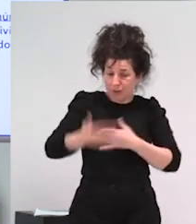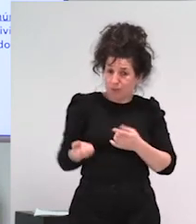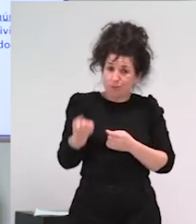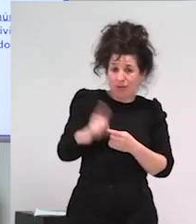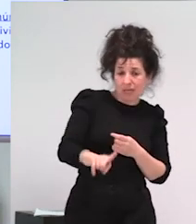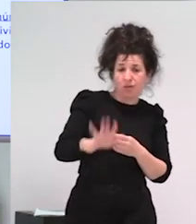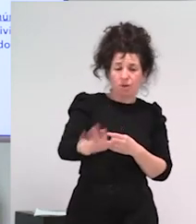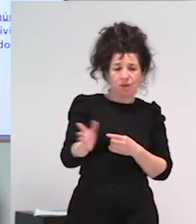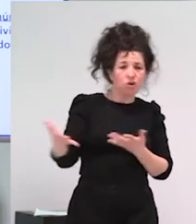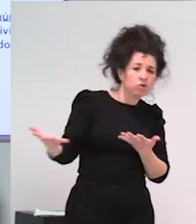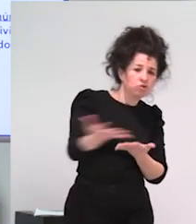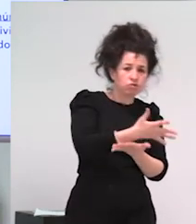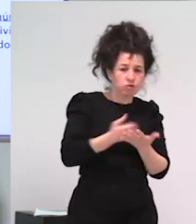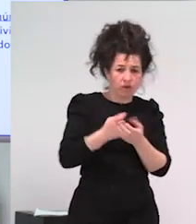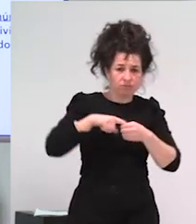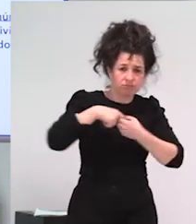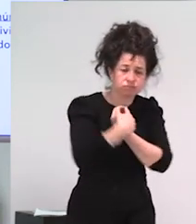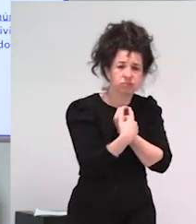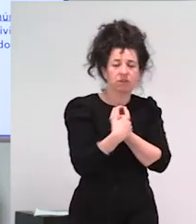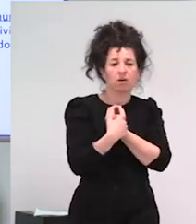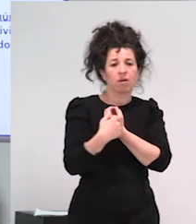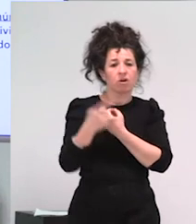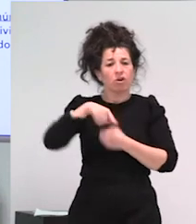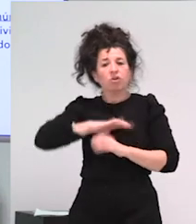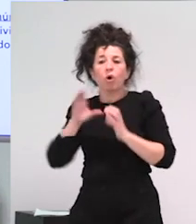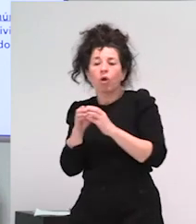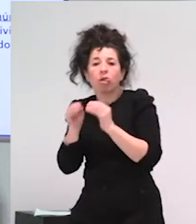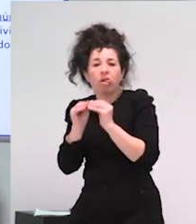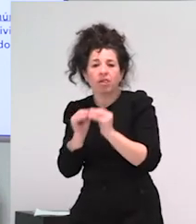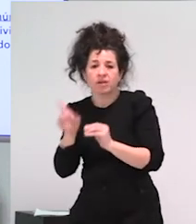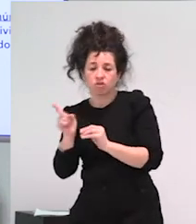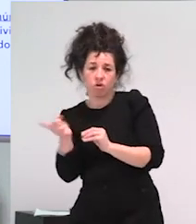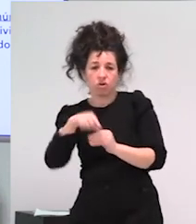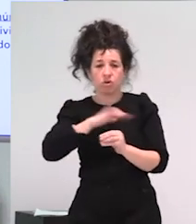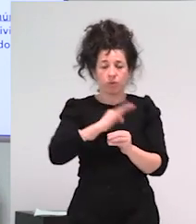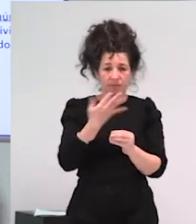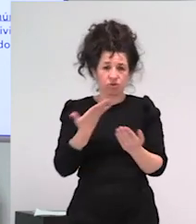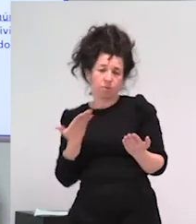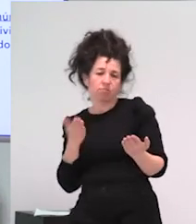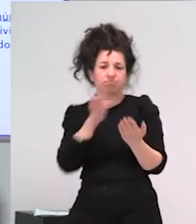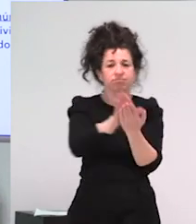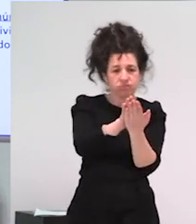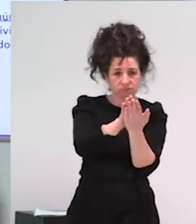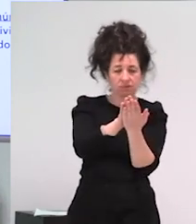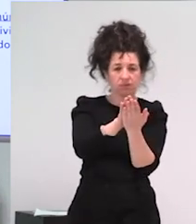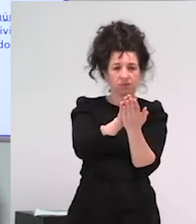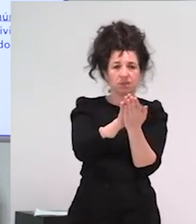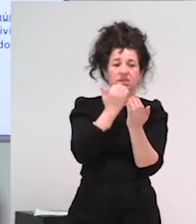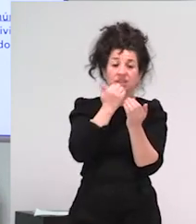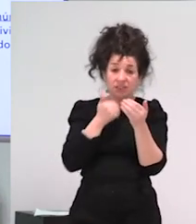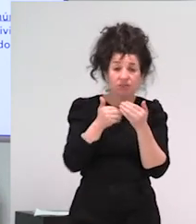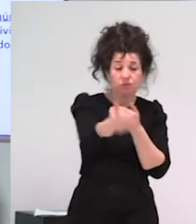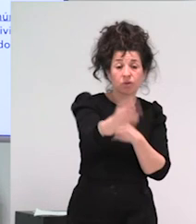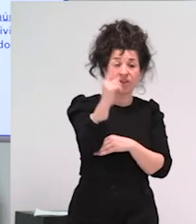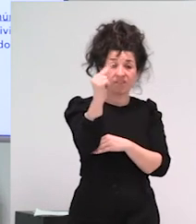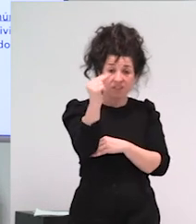todas y que no solo se quede en lo que hacemos nosotras, sino que nos permita hacer frente y que si el día de mañana